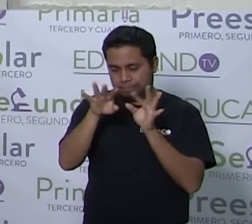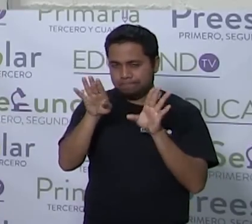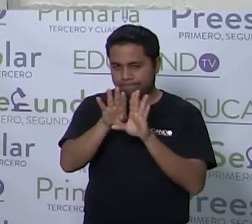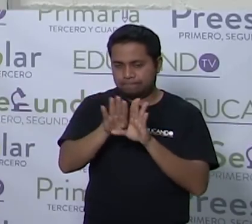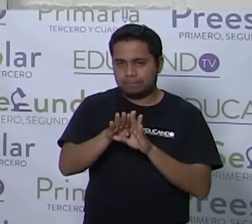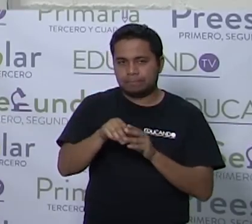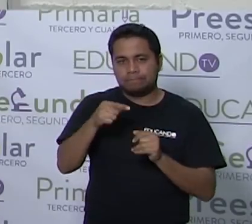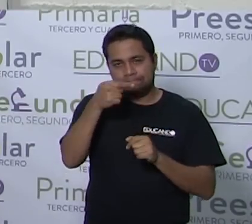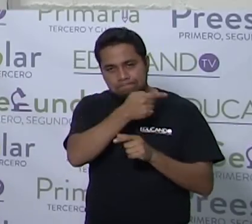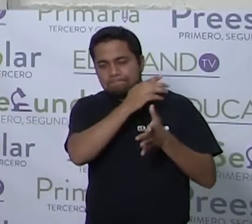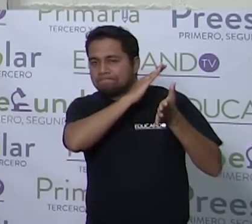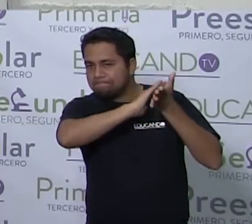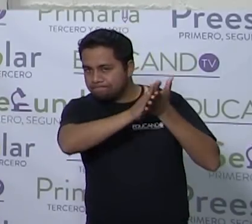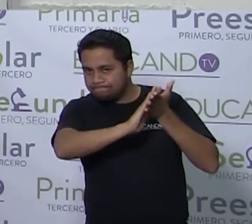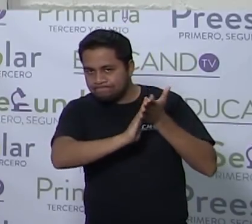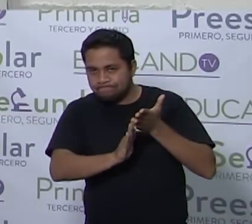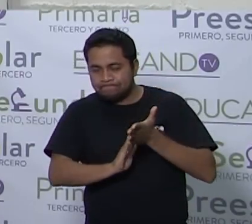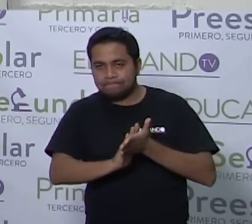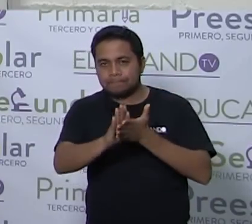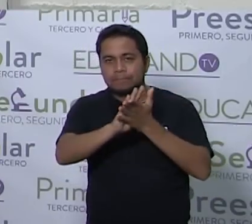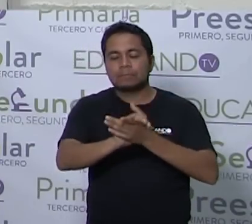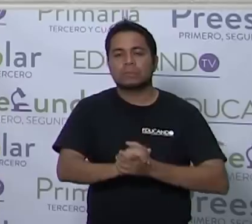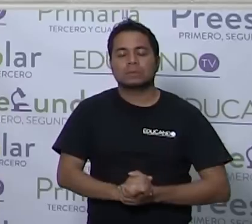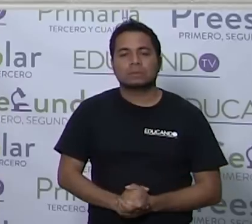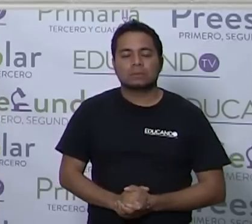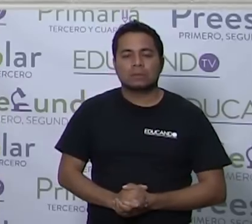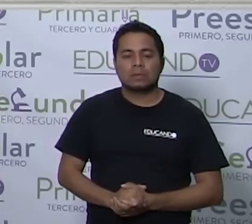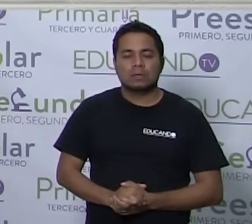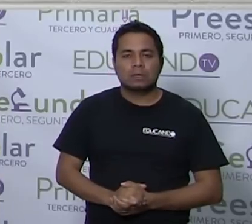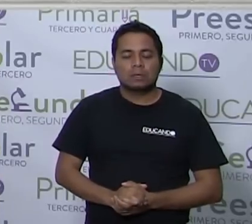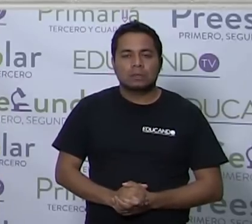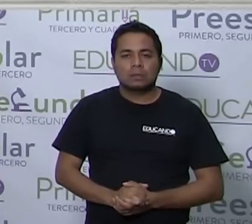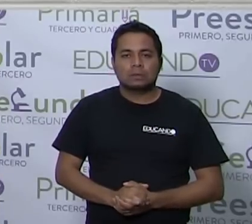Vamos a borrar por acá. ¿Sí?